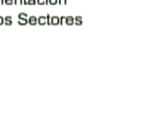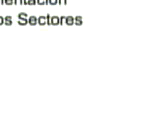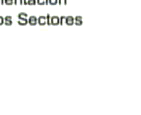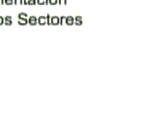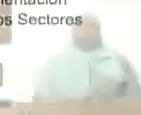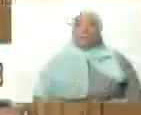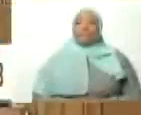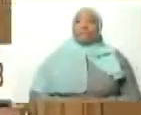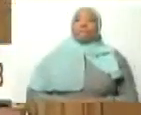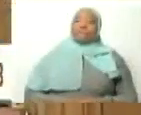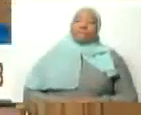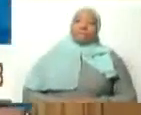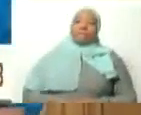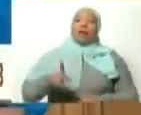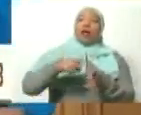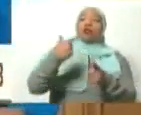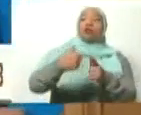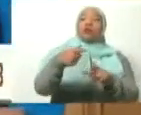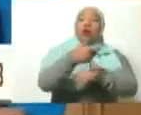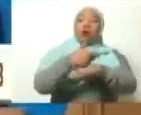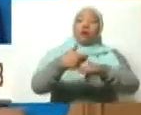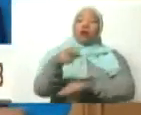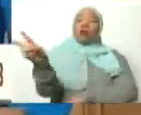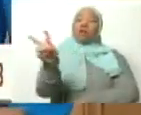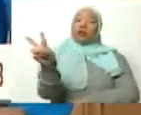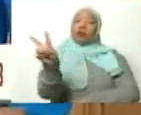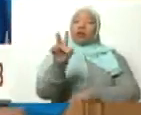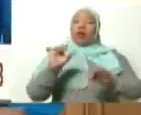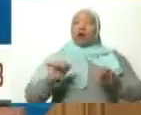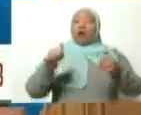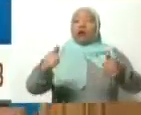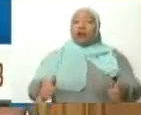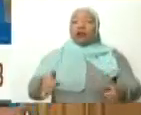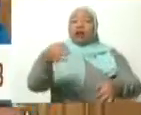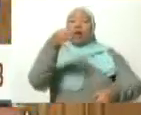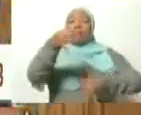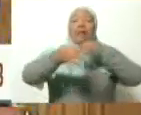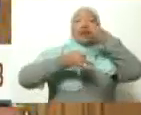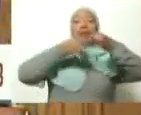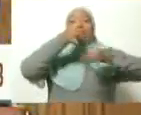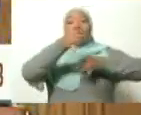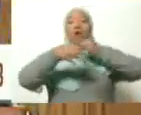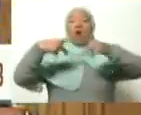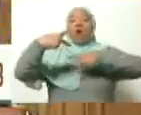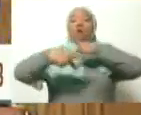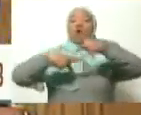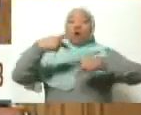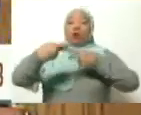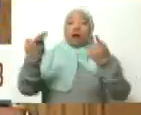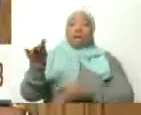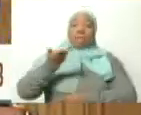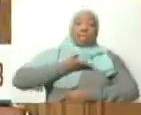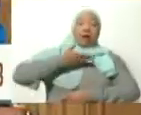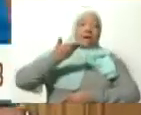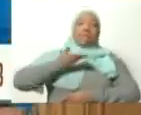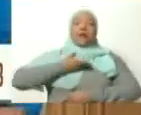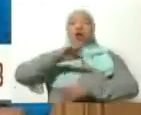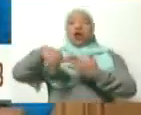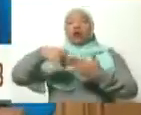Dominicana. Y desde entonces el gobierno venezolano alertaba que venía un proceso sancionatorio para todo el